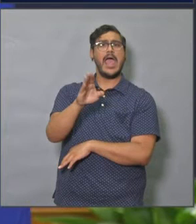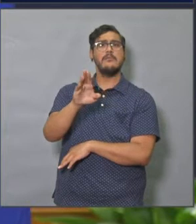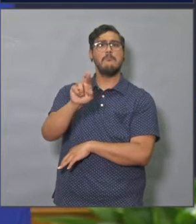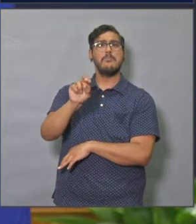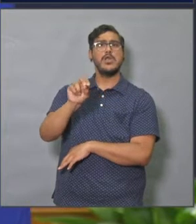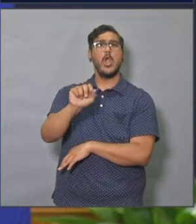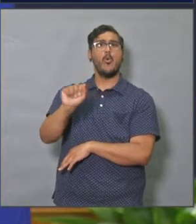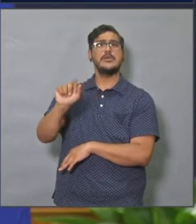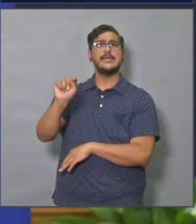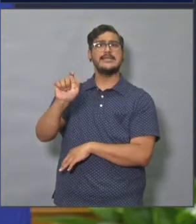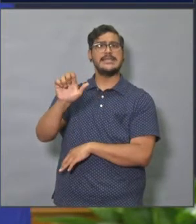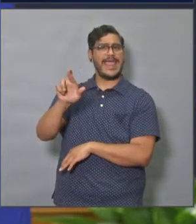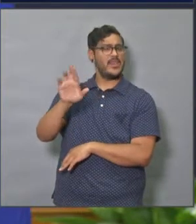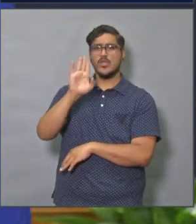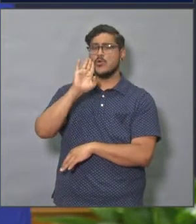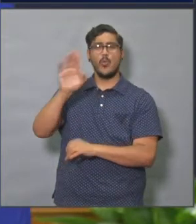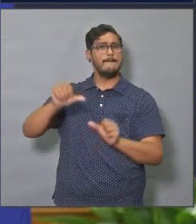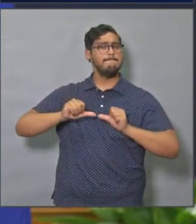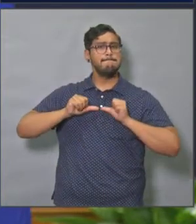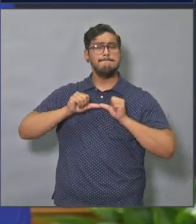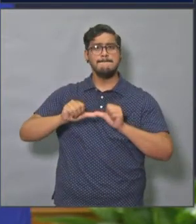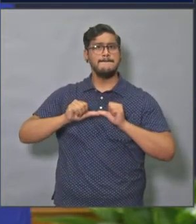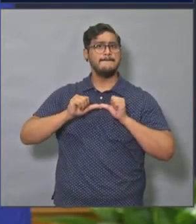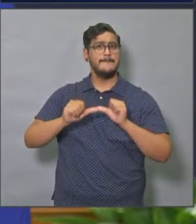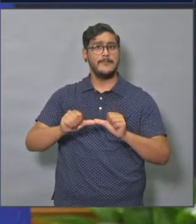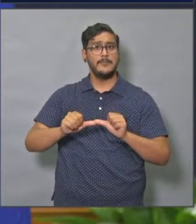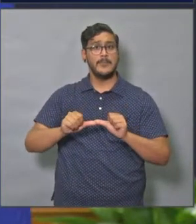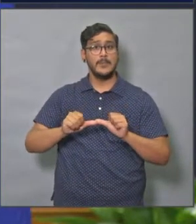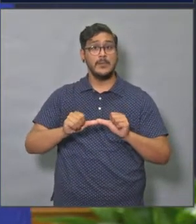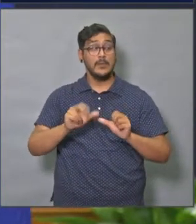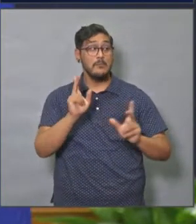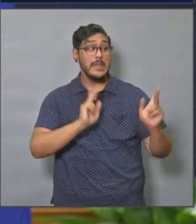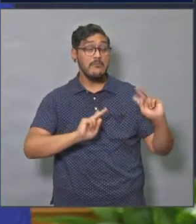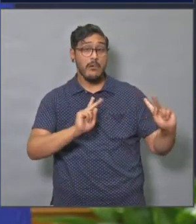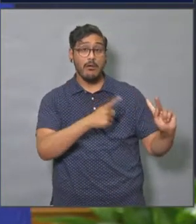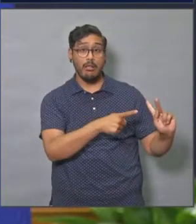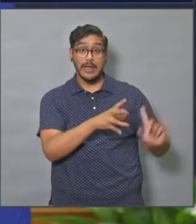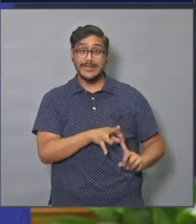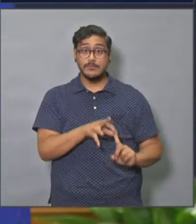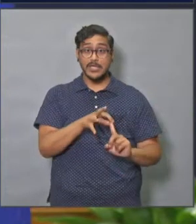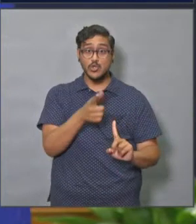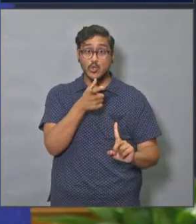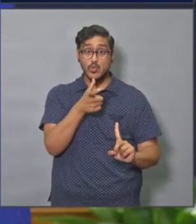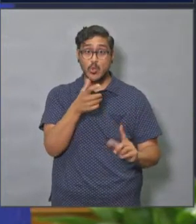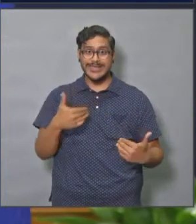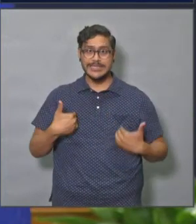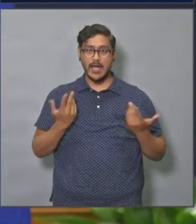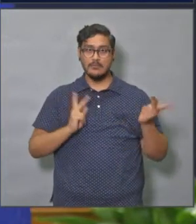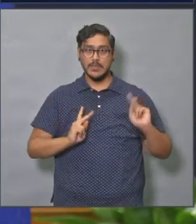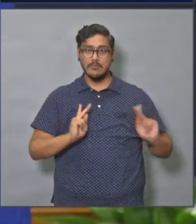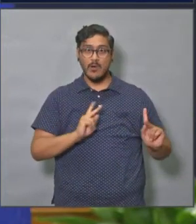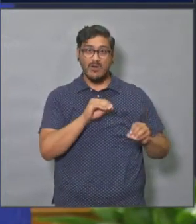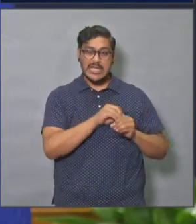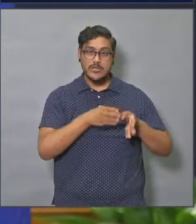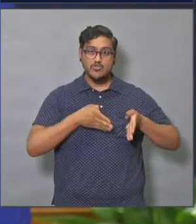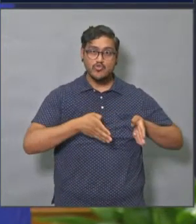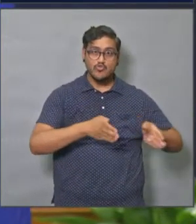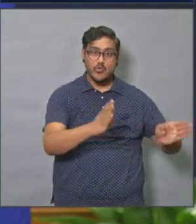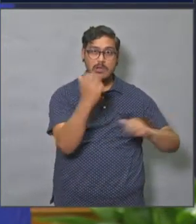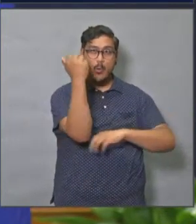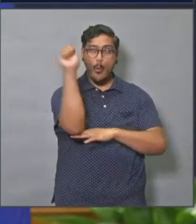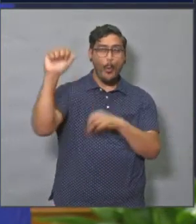está aquí para quedarse. La gente, especialmente los jóvenes, protestando en la calle, tienen